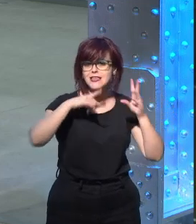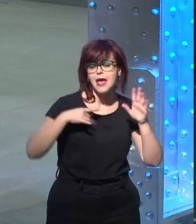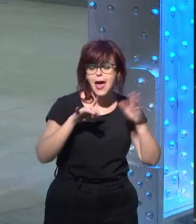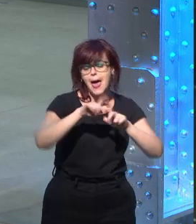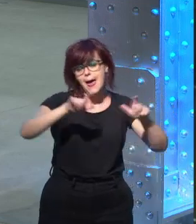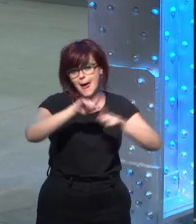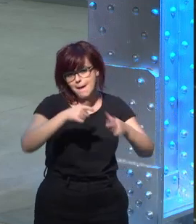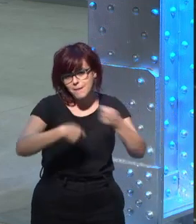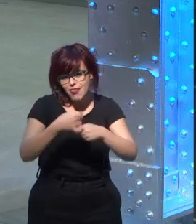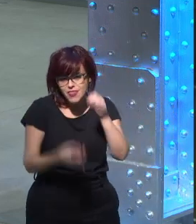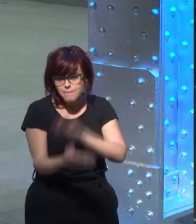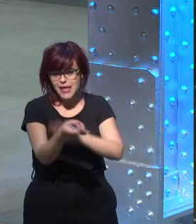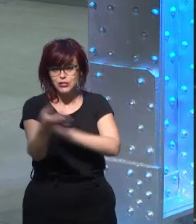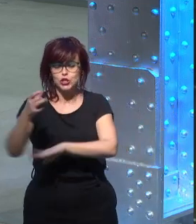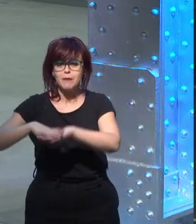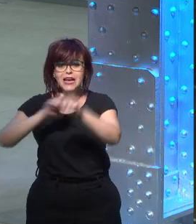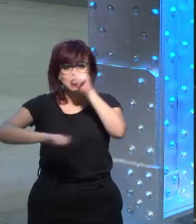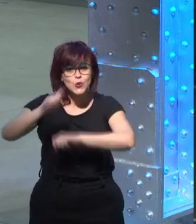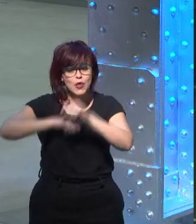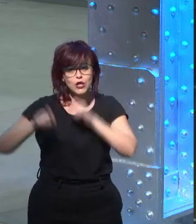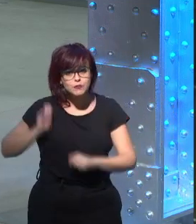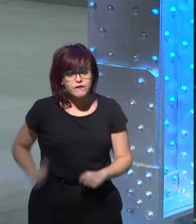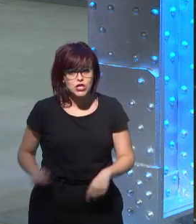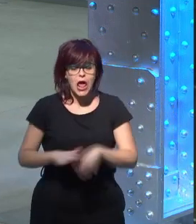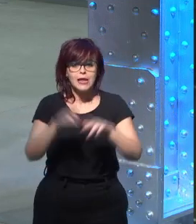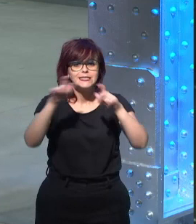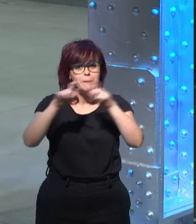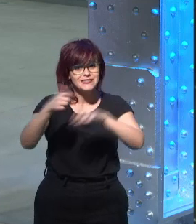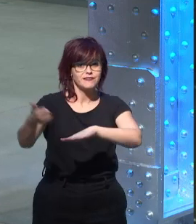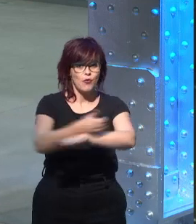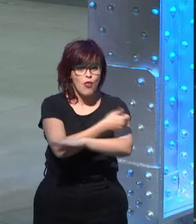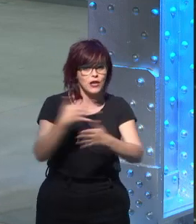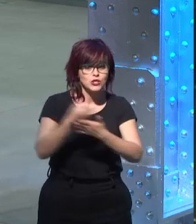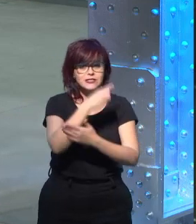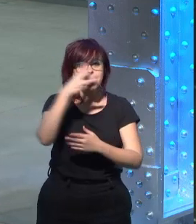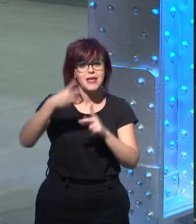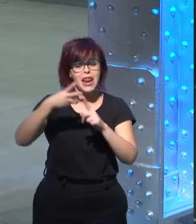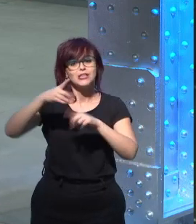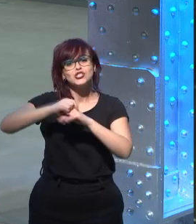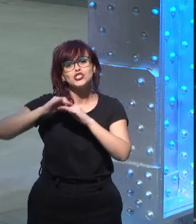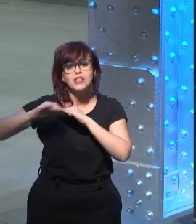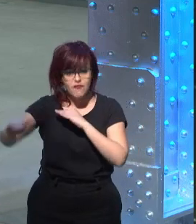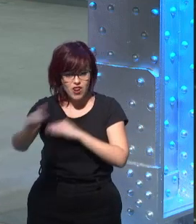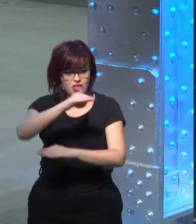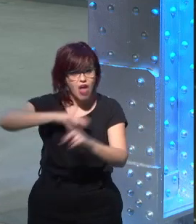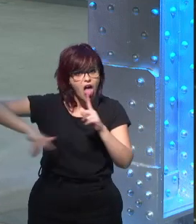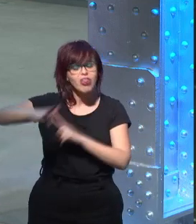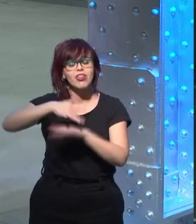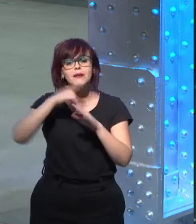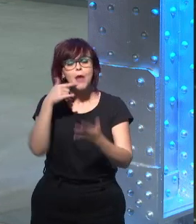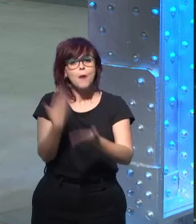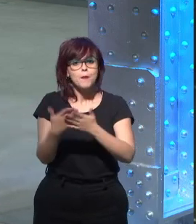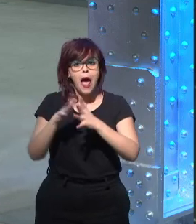los actores fundamentales, asociaciones profesionales, empresas y ciudadanos, y la sostenibilidad,